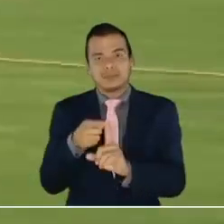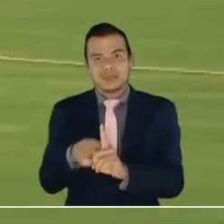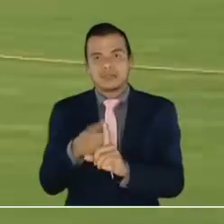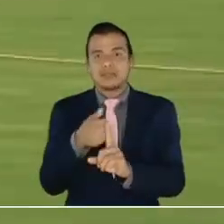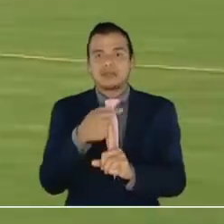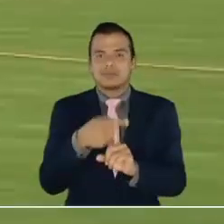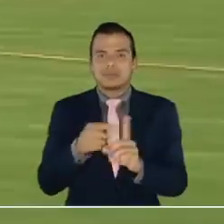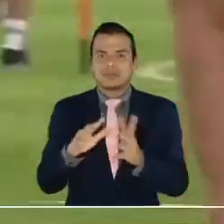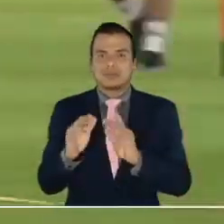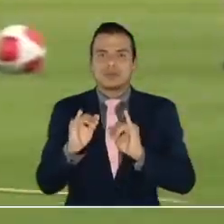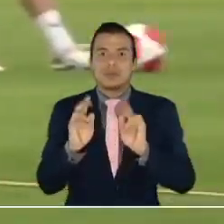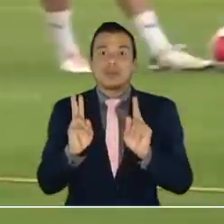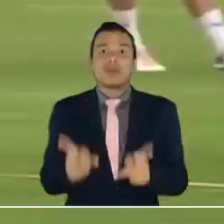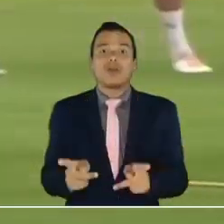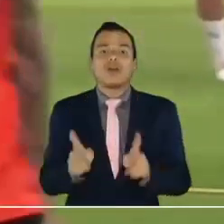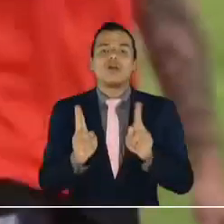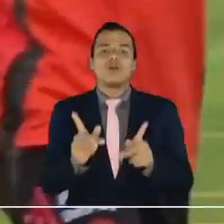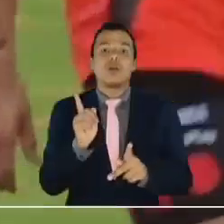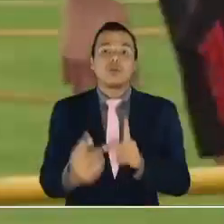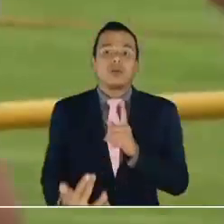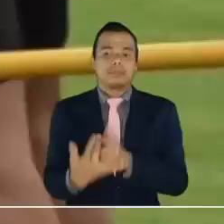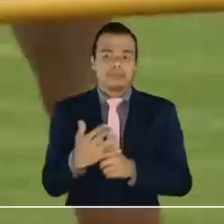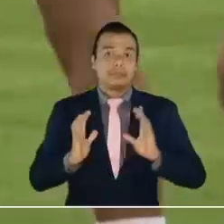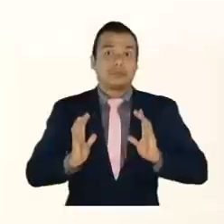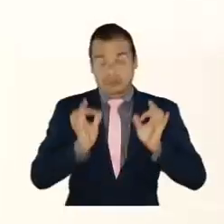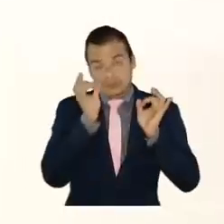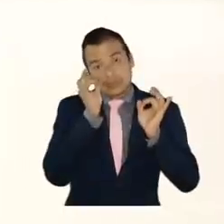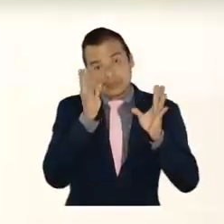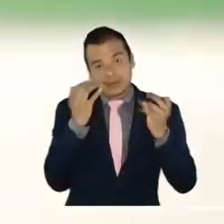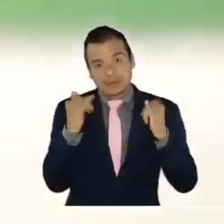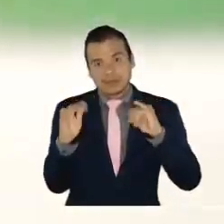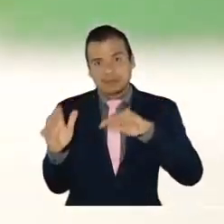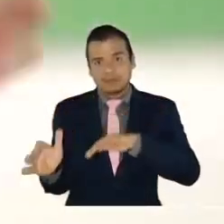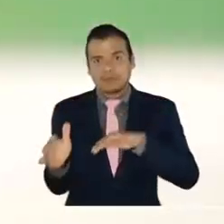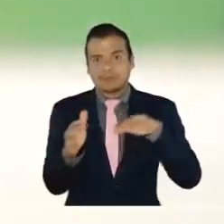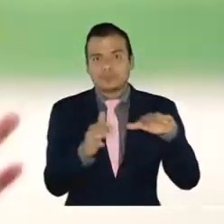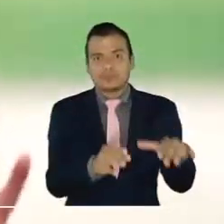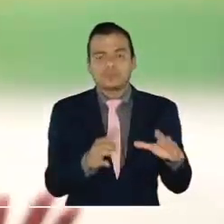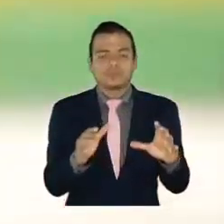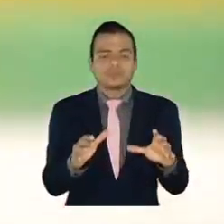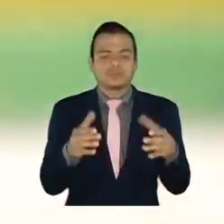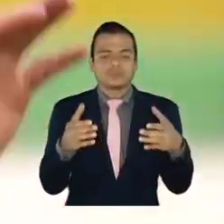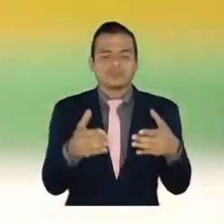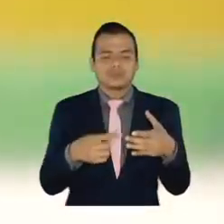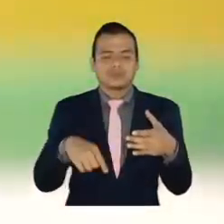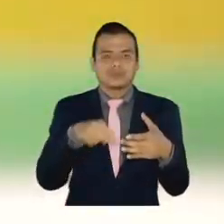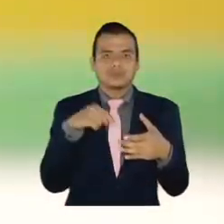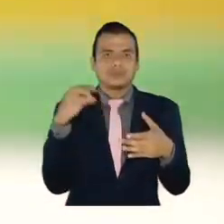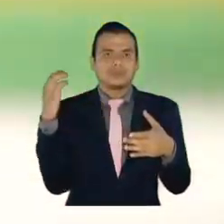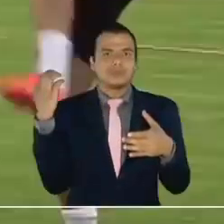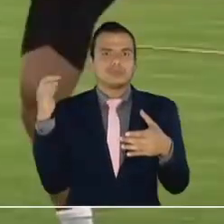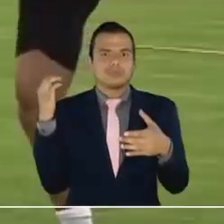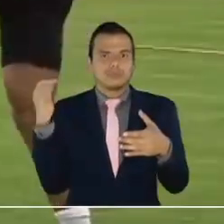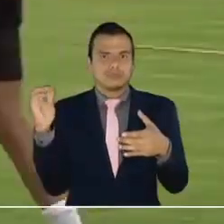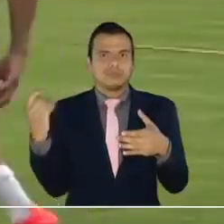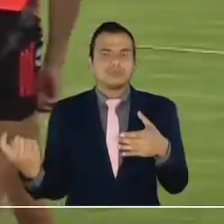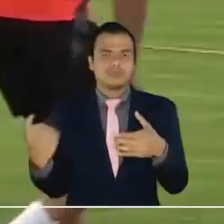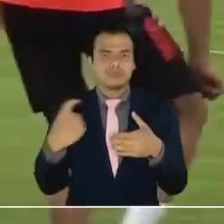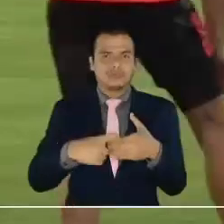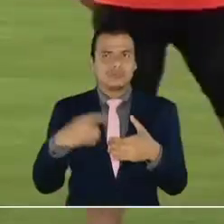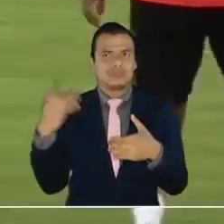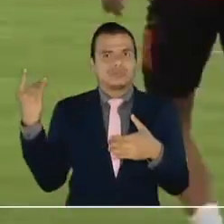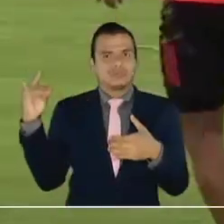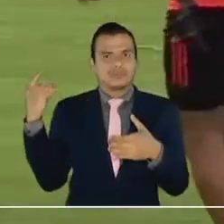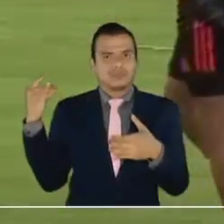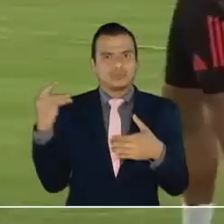La Selección Colombia de Mayores ya cuenta con 19 de los 29 jugadores convocados a la concentración en Cochabamba. El técnico Néstor Lorenzo